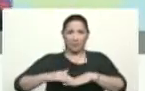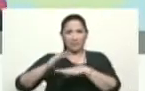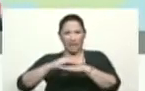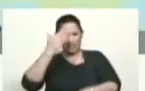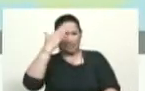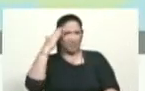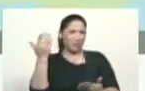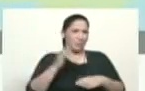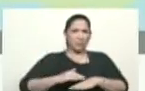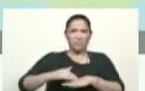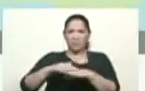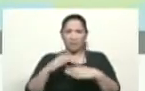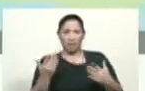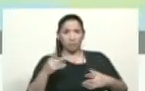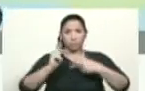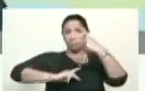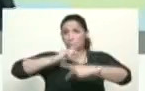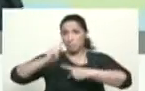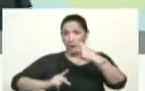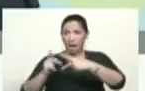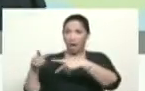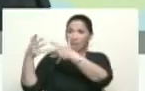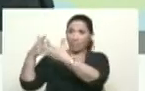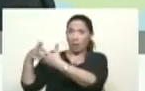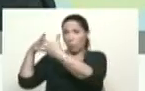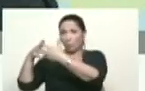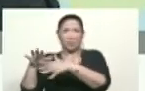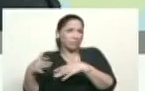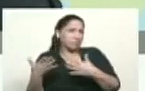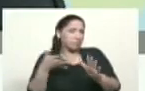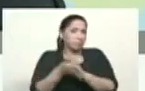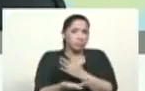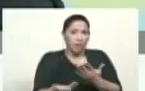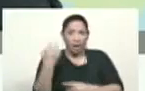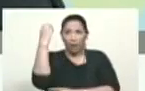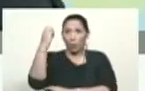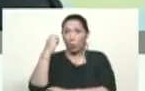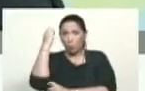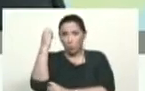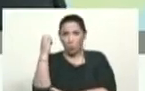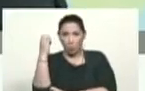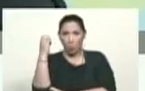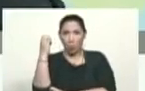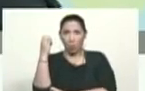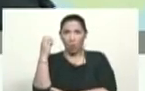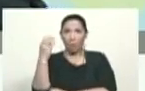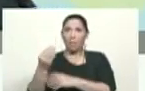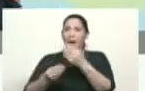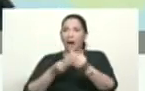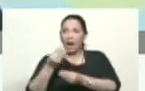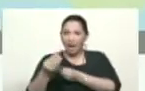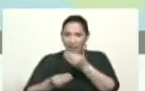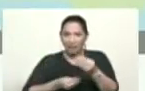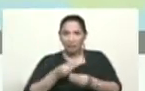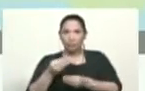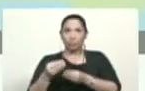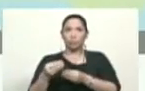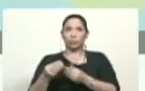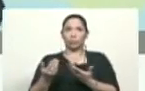Porque el plan de los gringos y los europeos que se han puesto a la cola de